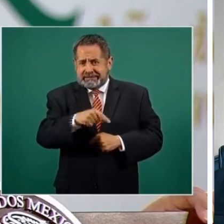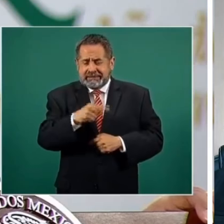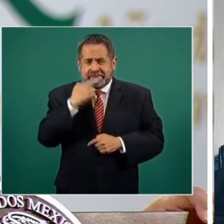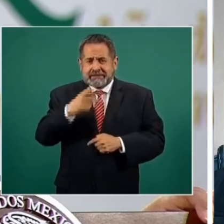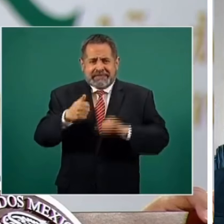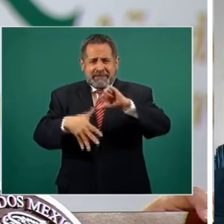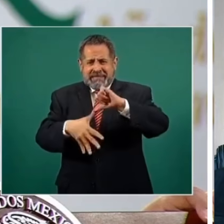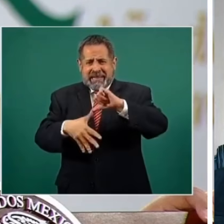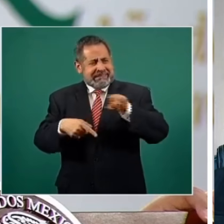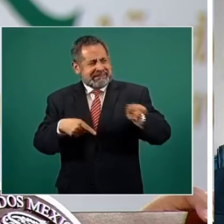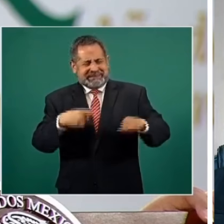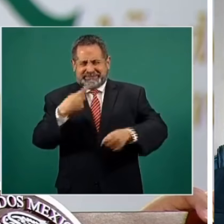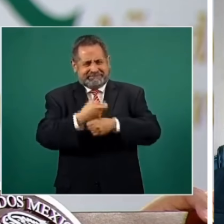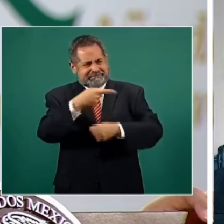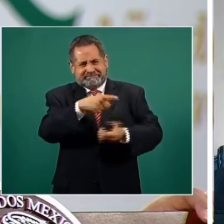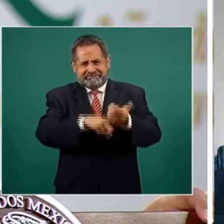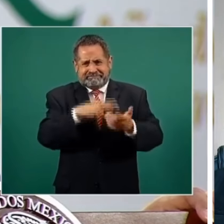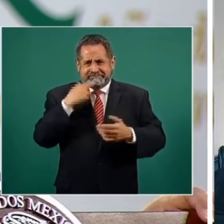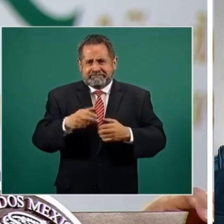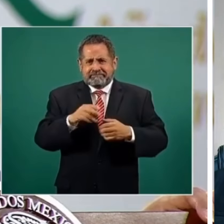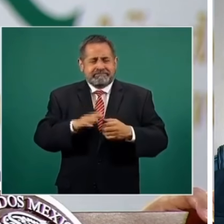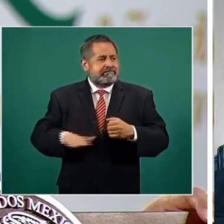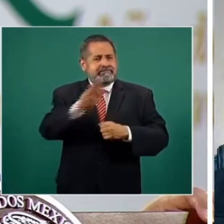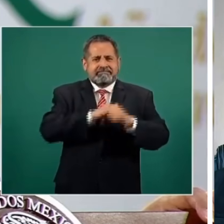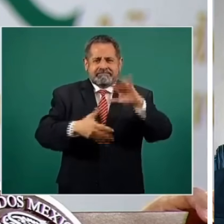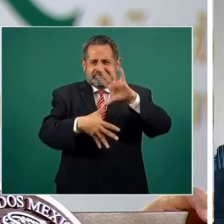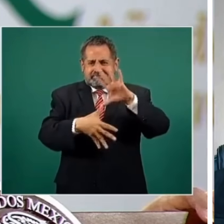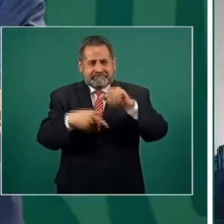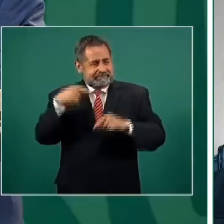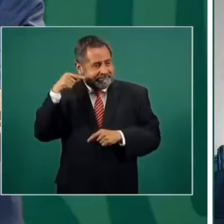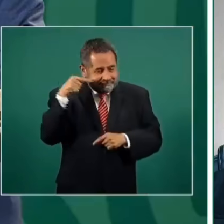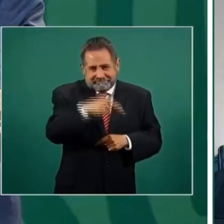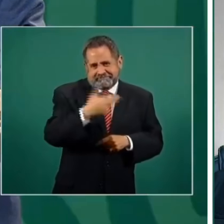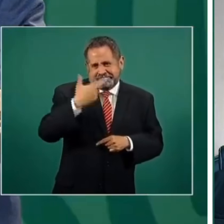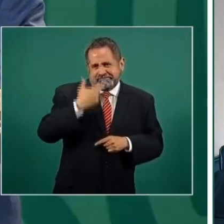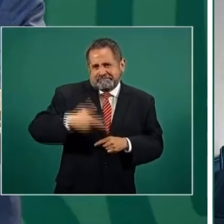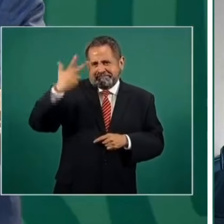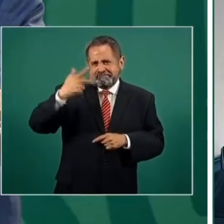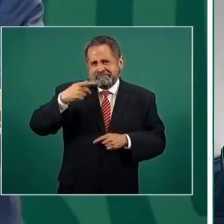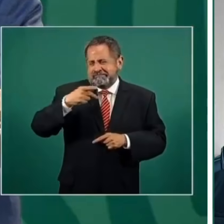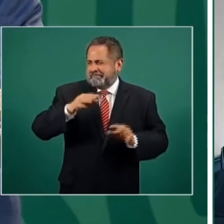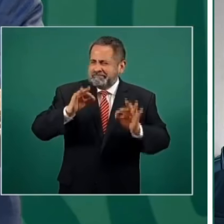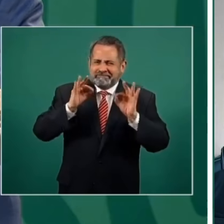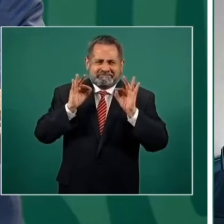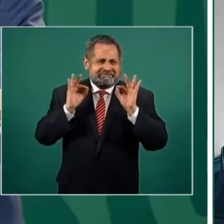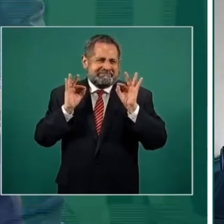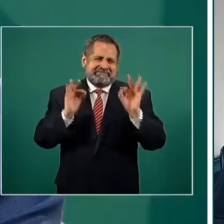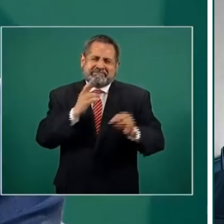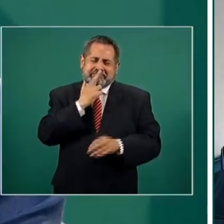de América Latina, del continente americano, de los de más prestigio,